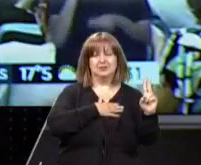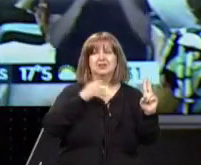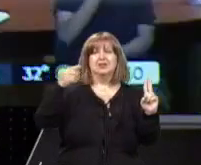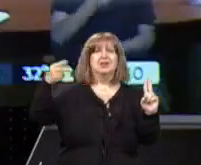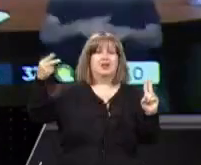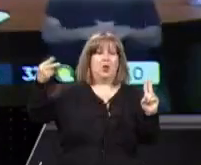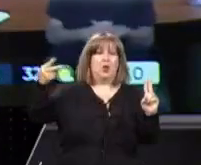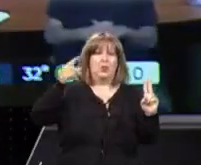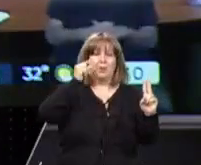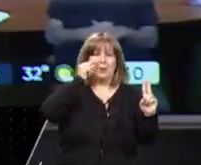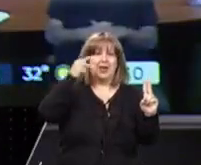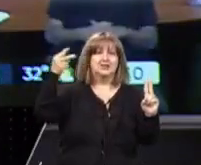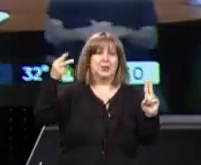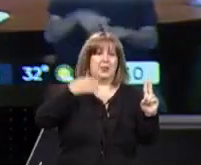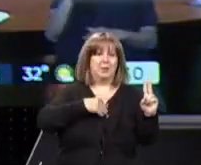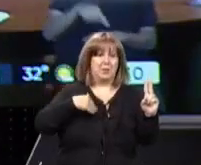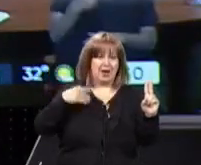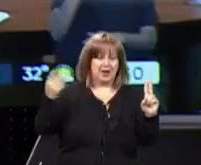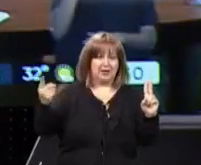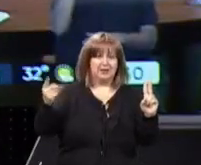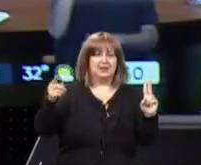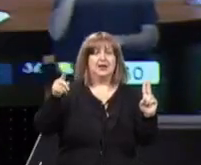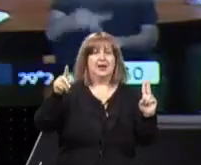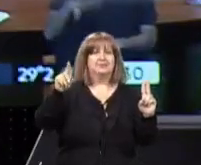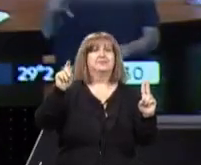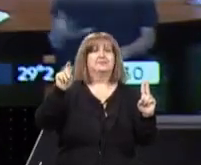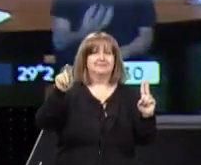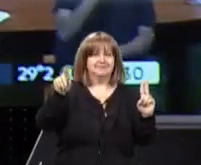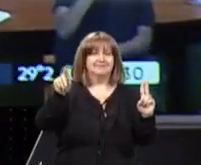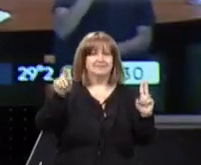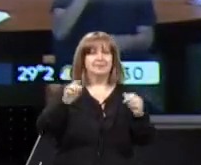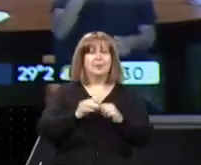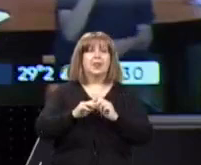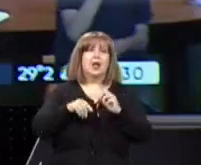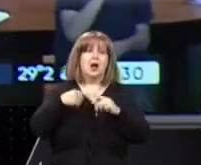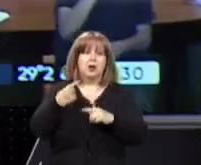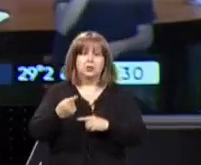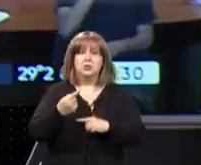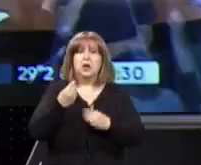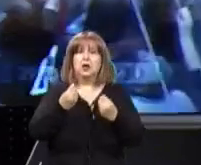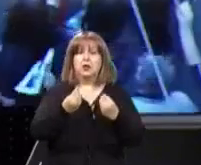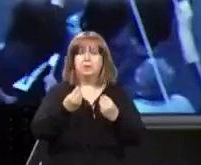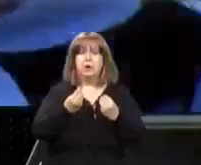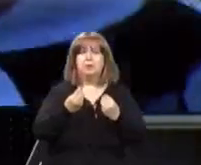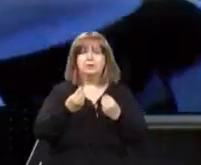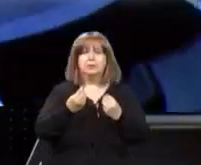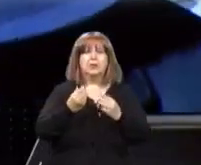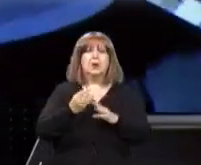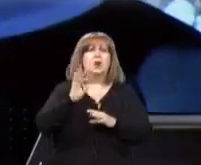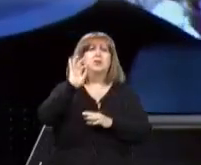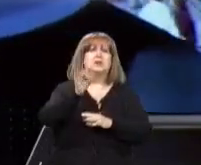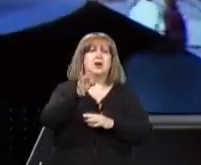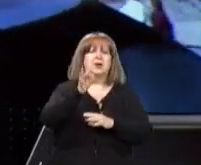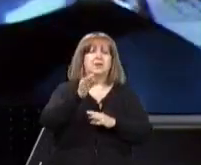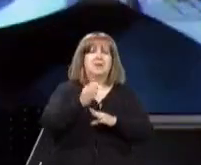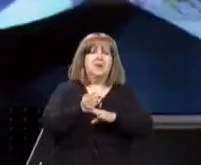unas mujeres extraordinarias que dejaron su vida en el MED, hicieron una investigación muy meticulosa, que incluso ha sido la base por la cual se